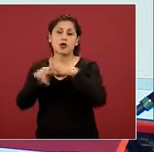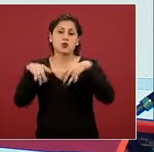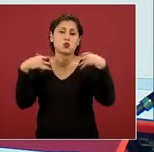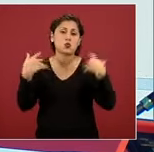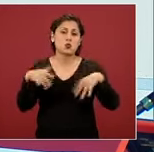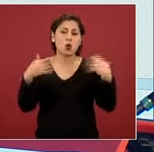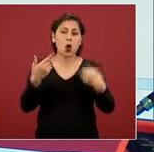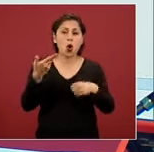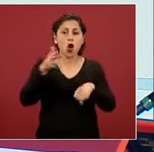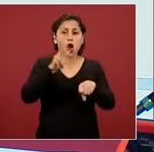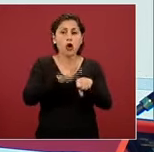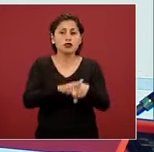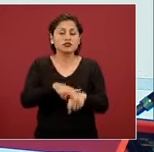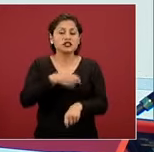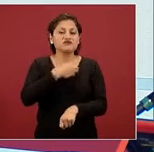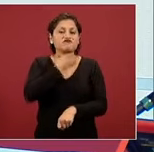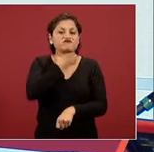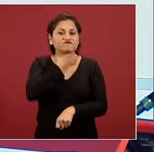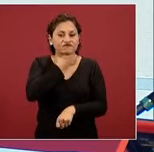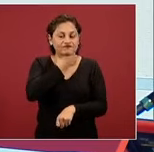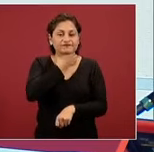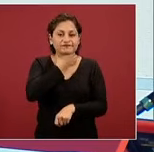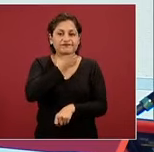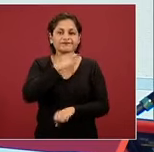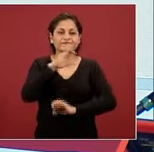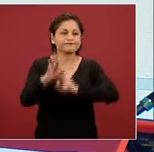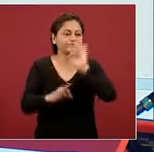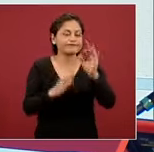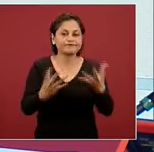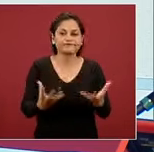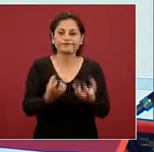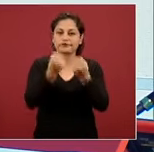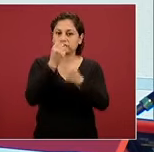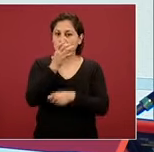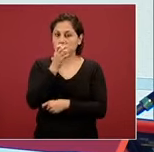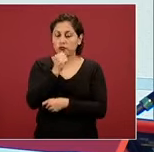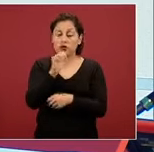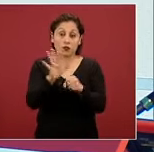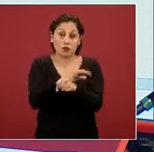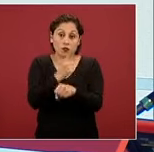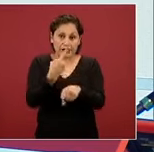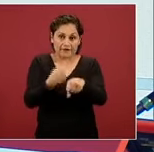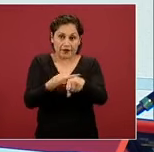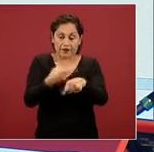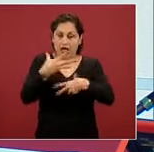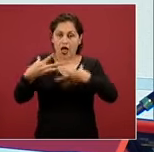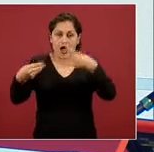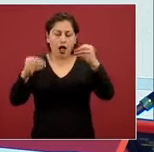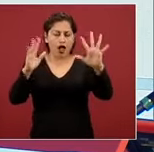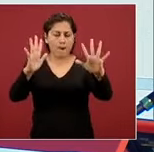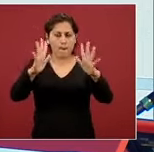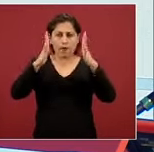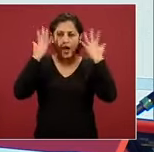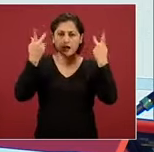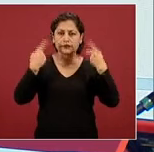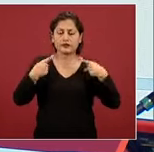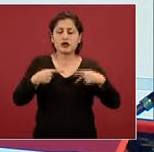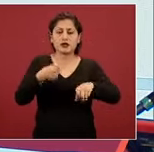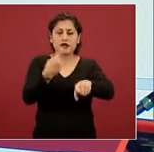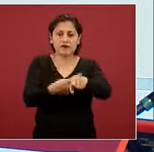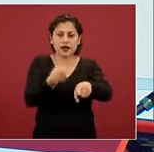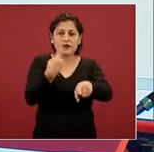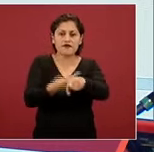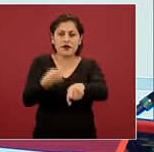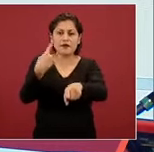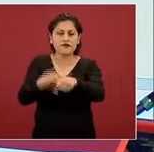capacidad de respuesta, porque al producirse más contagios y más personas enfermas en necesidad